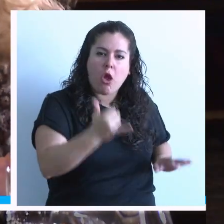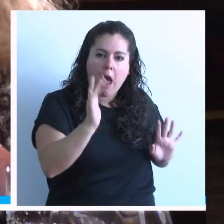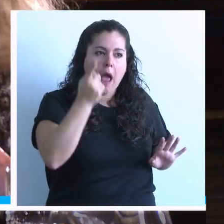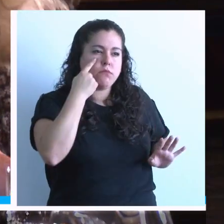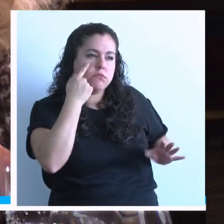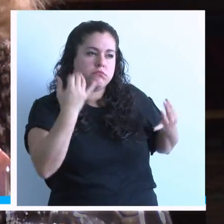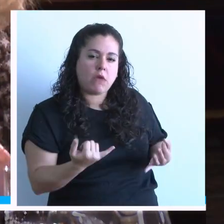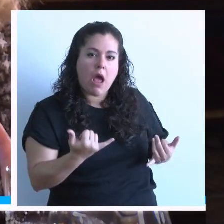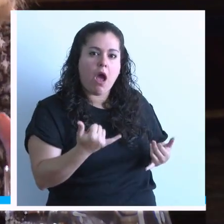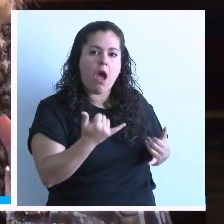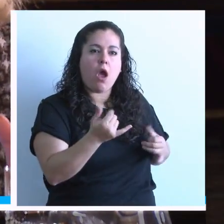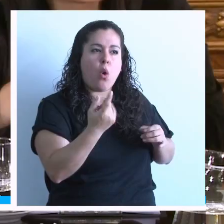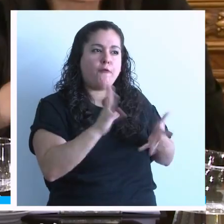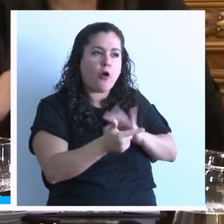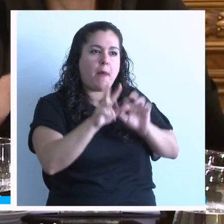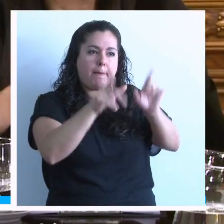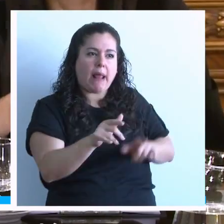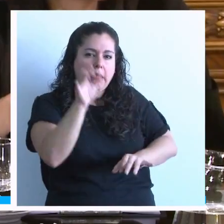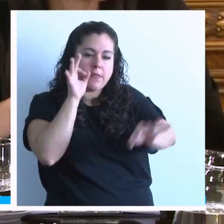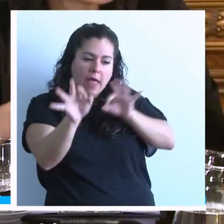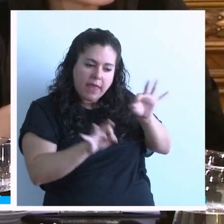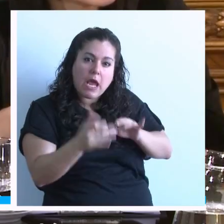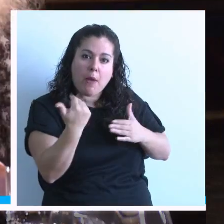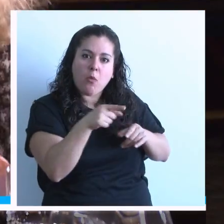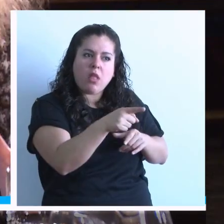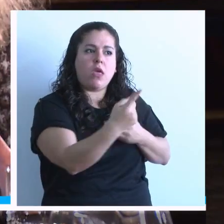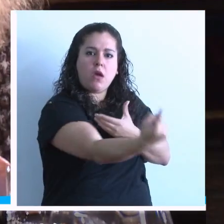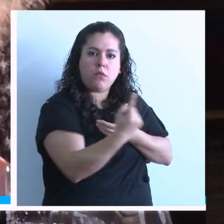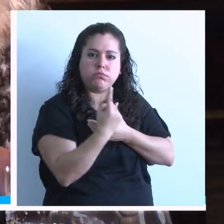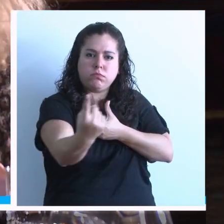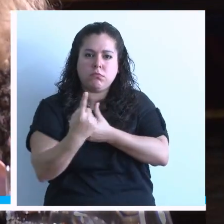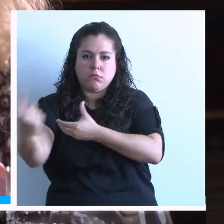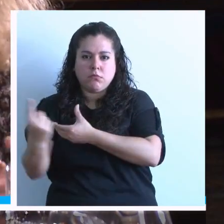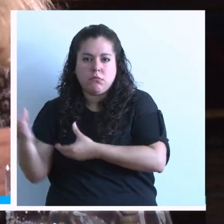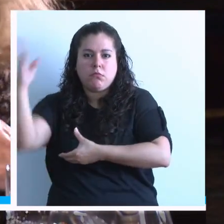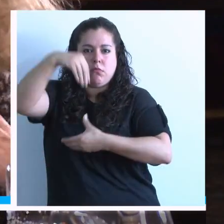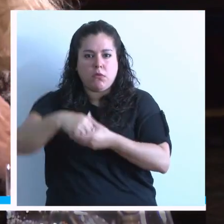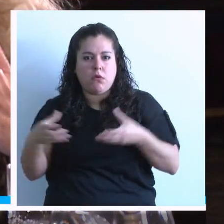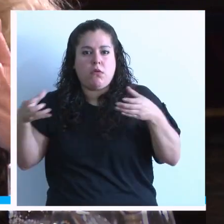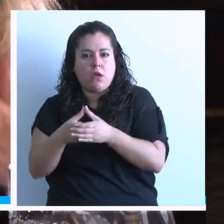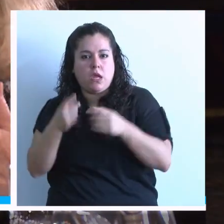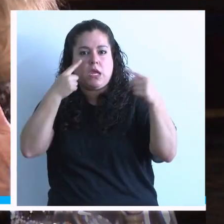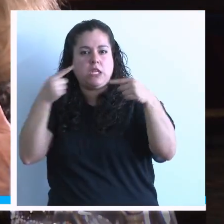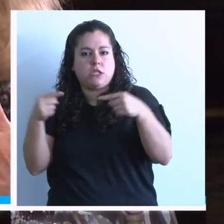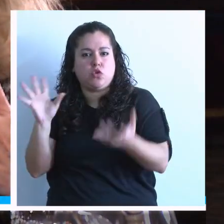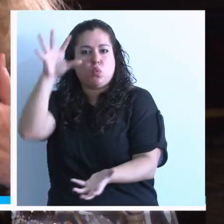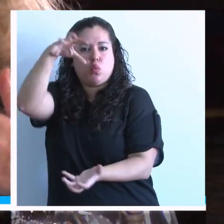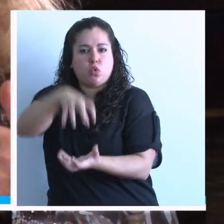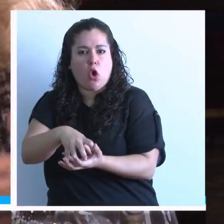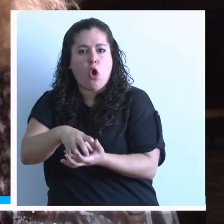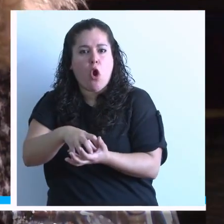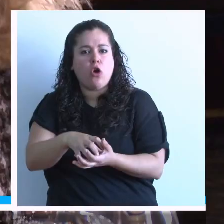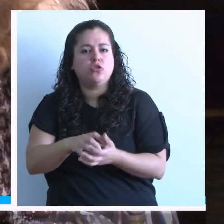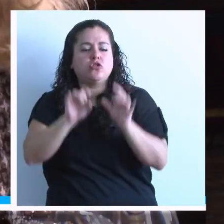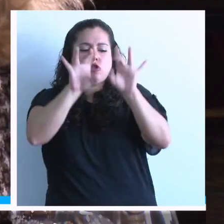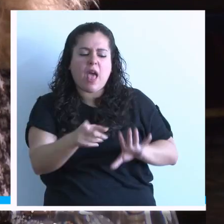¿sí?, piensen estratégicamente. Que sean parte del instituto. Sí, sean parte del instituto, pero además su función sea el